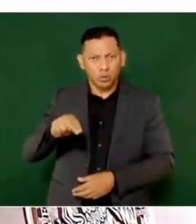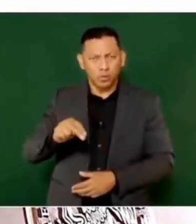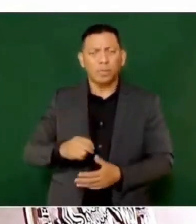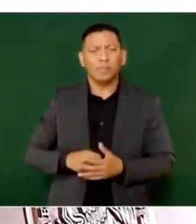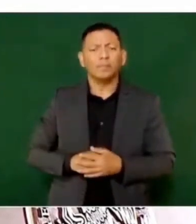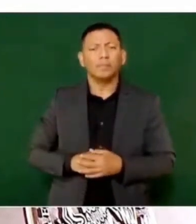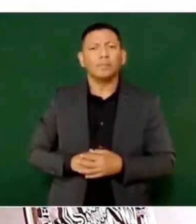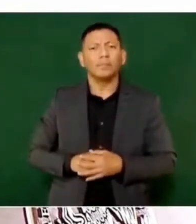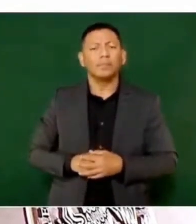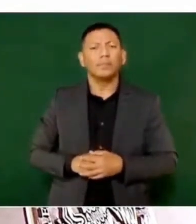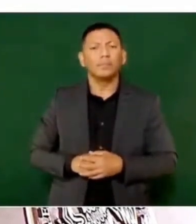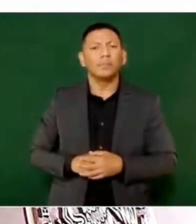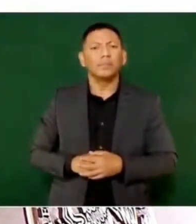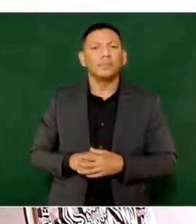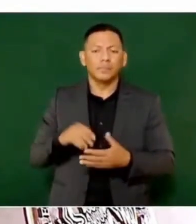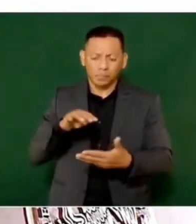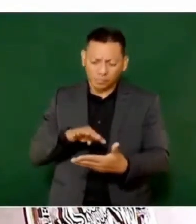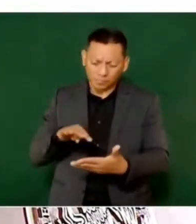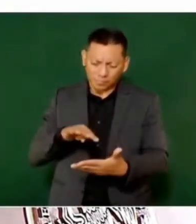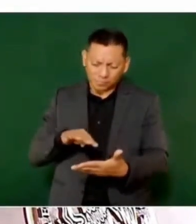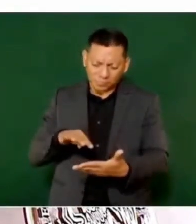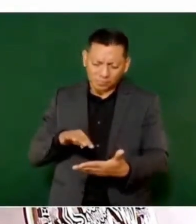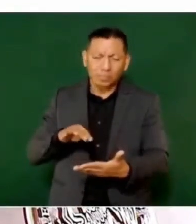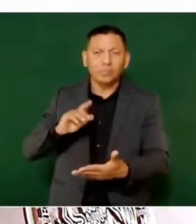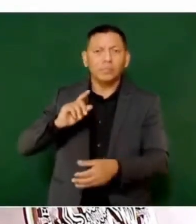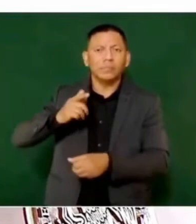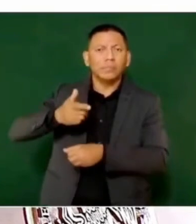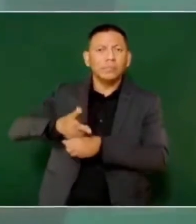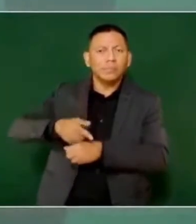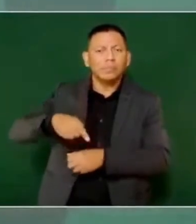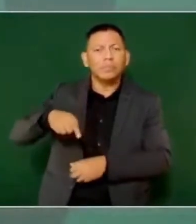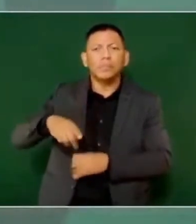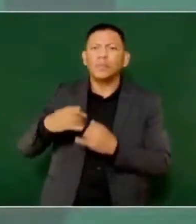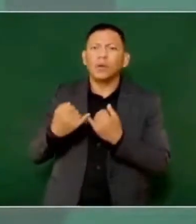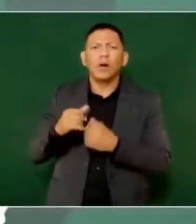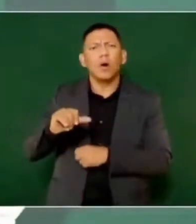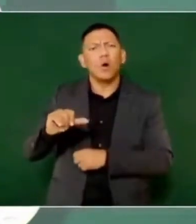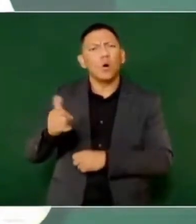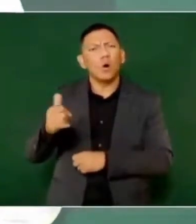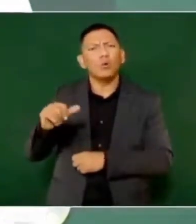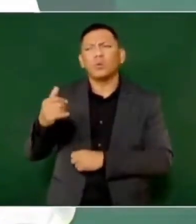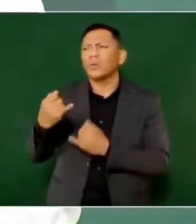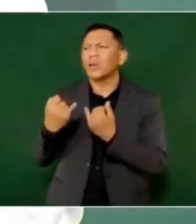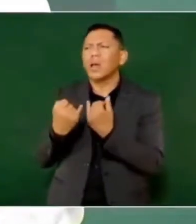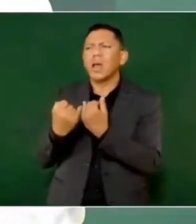y me encontré con otros que van igual,